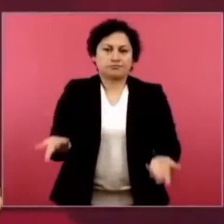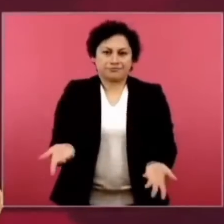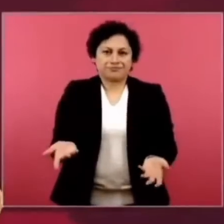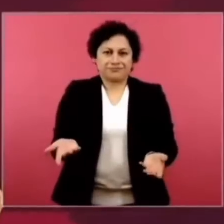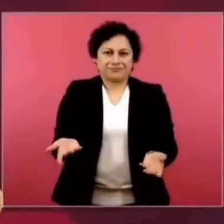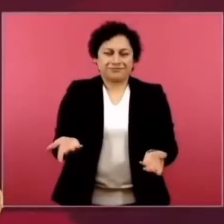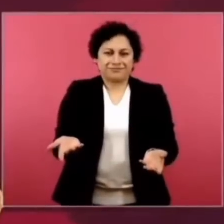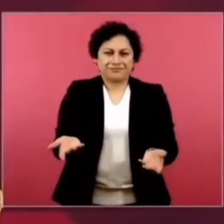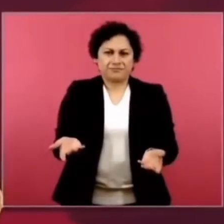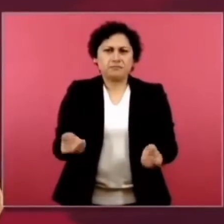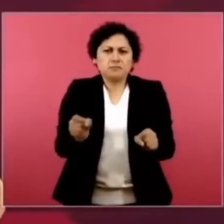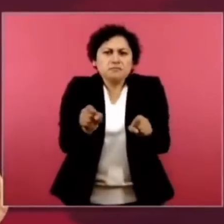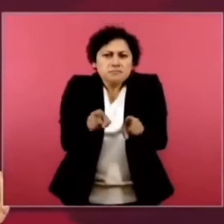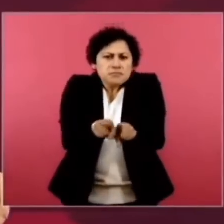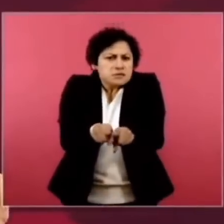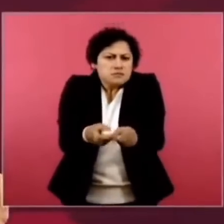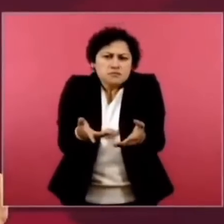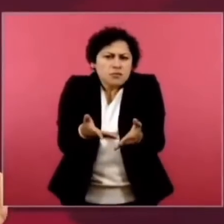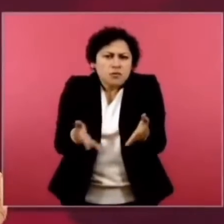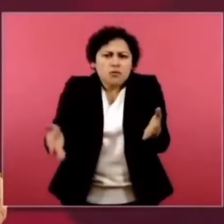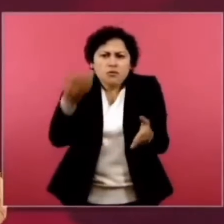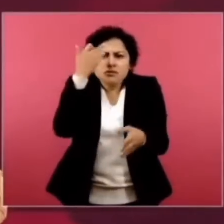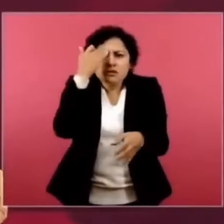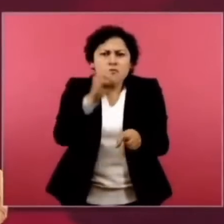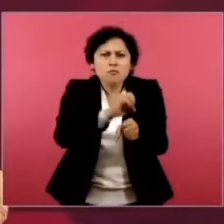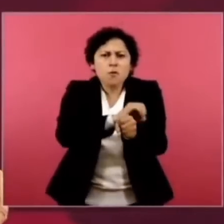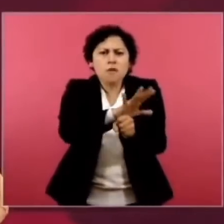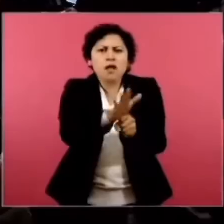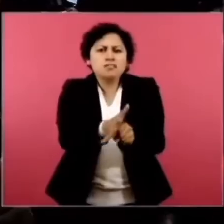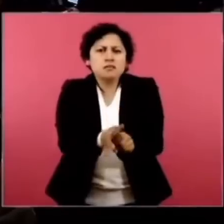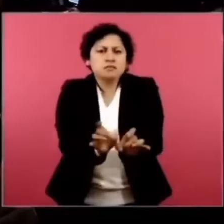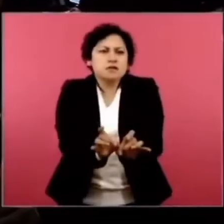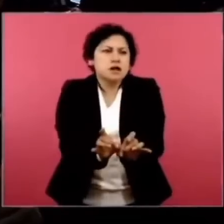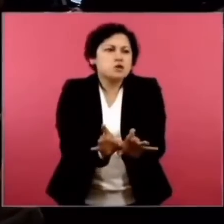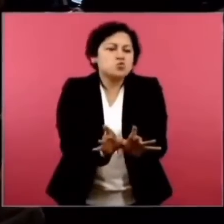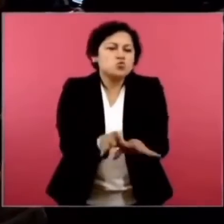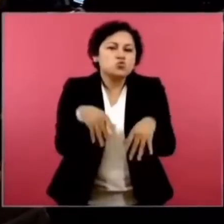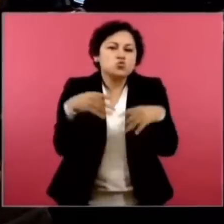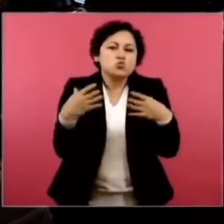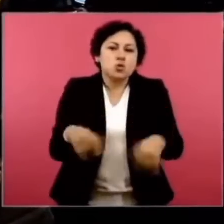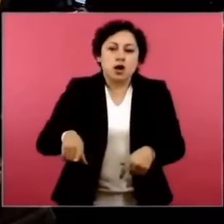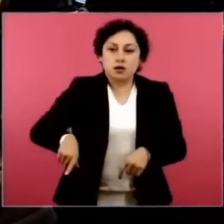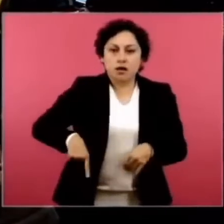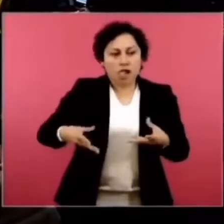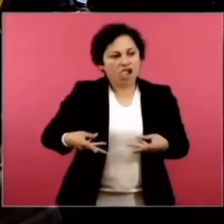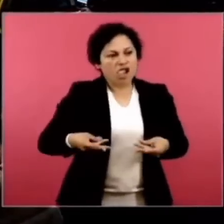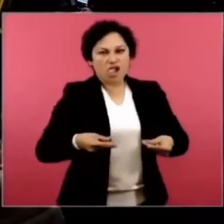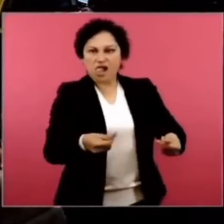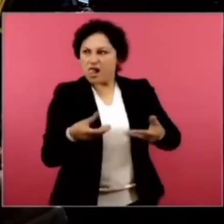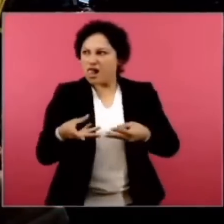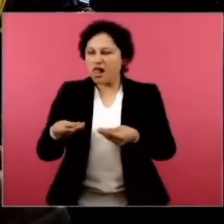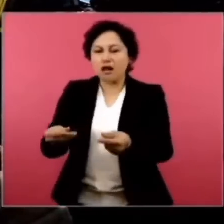logrado, y se puede reducir la desigualdad, como lo hemos logrado.